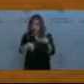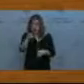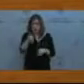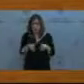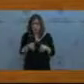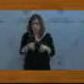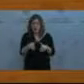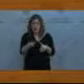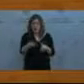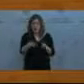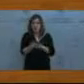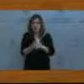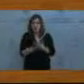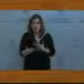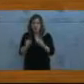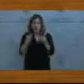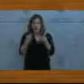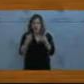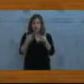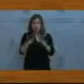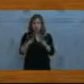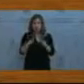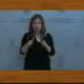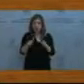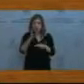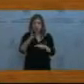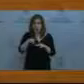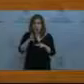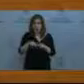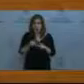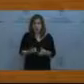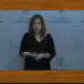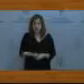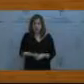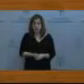supone acabar con el sector del carbón. Y